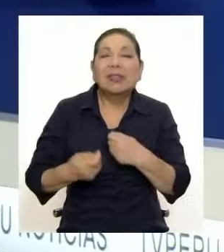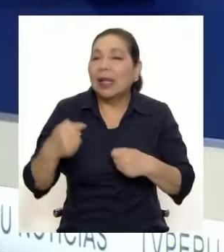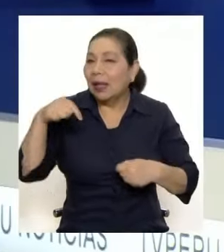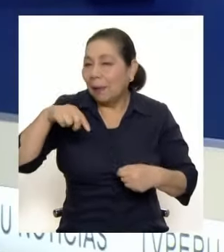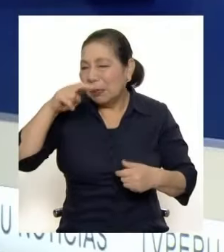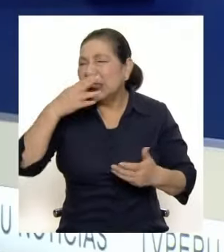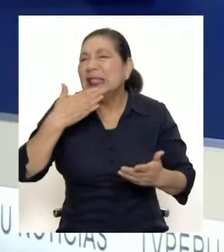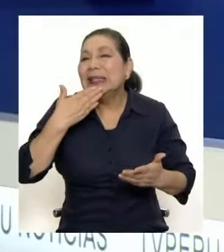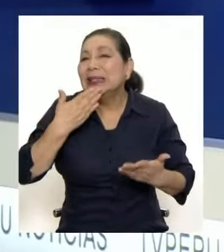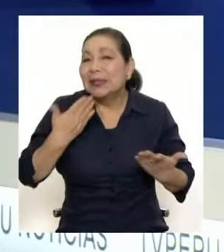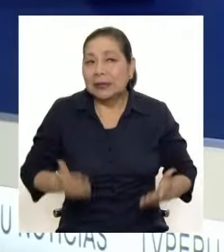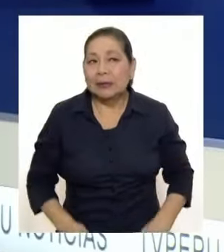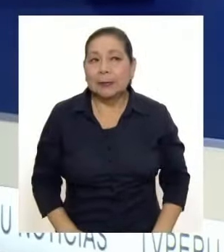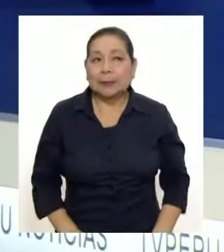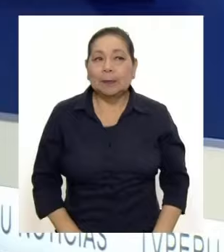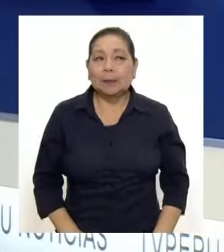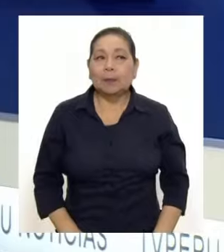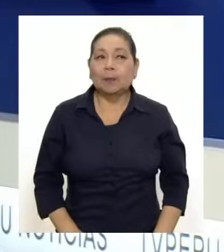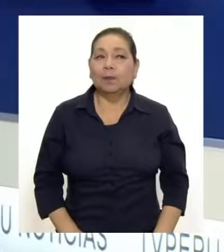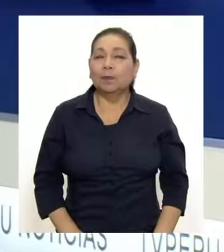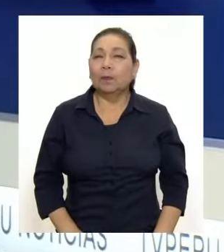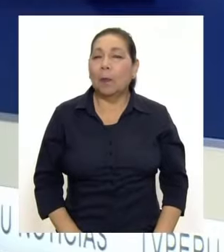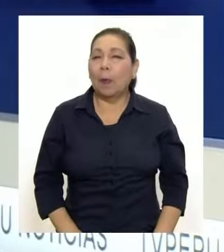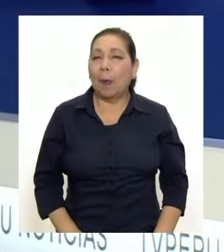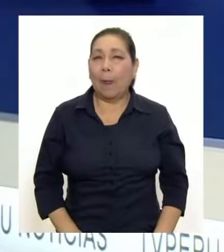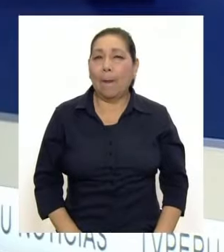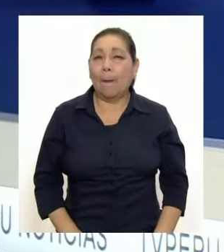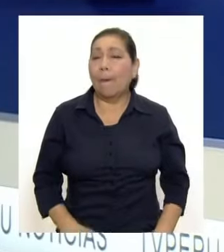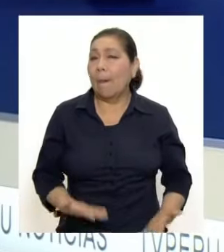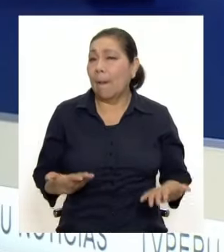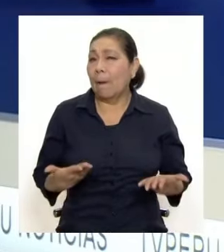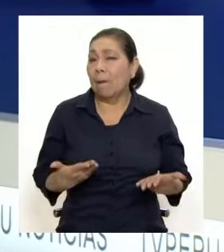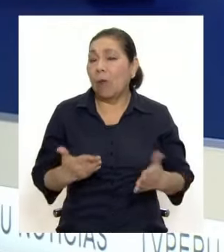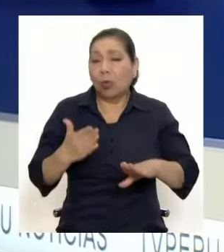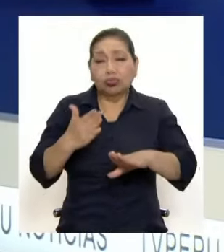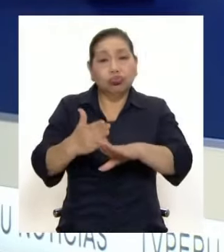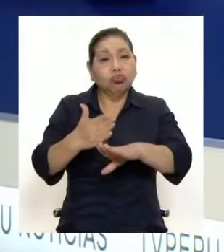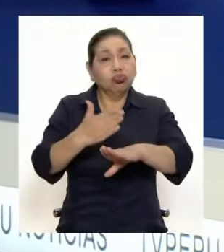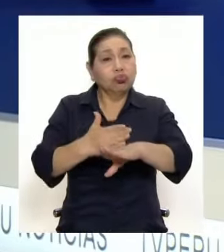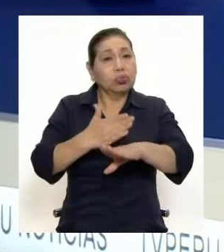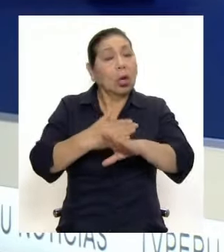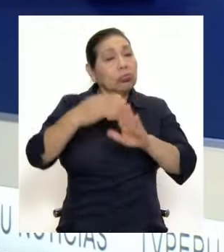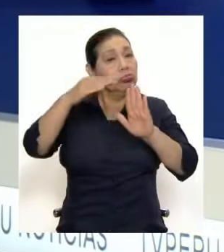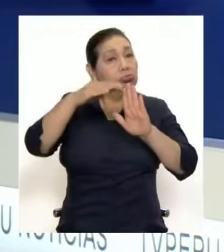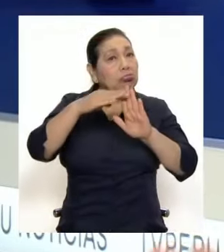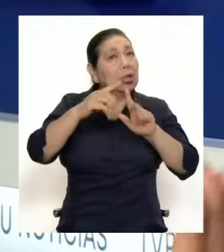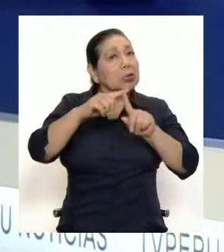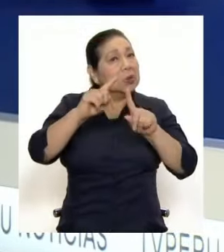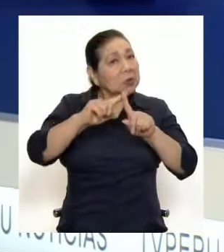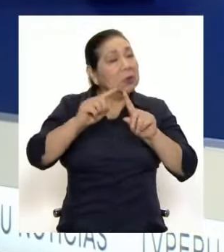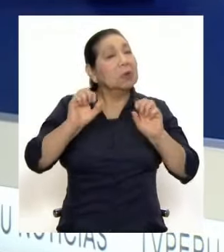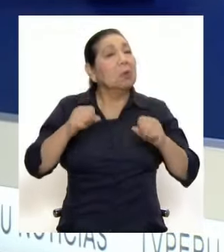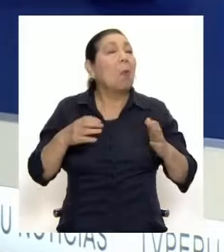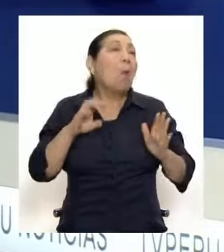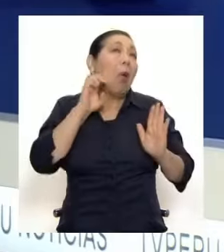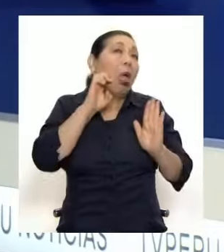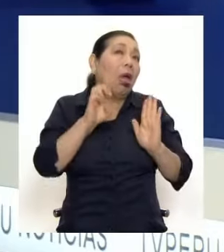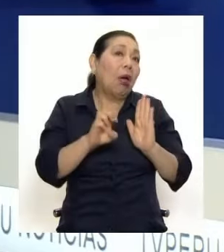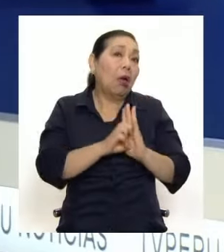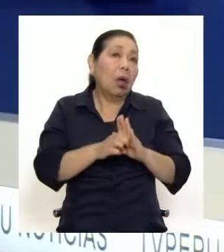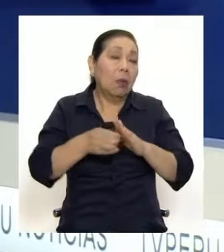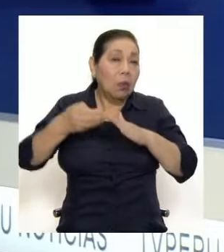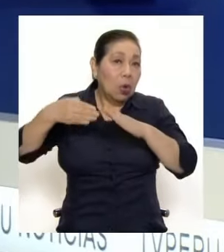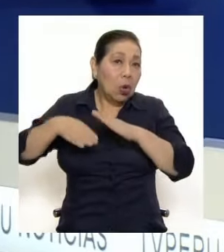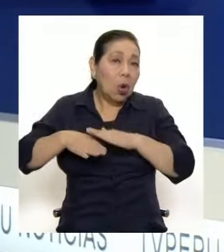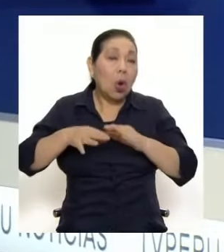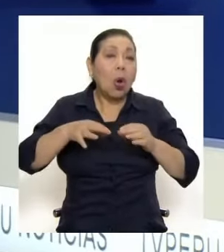eh en esencia ahí tenemos eh que se ha ido desarrollando protocolos fitosanitarios para por ejemplo el ingreso